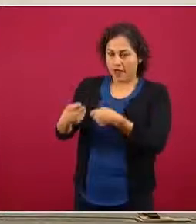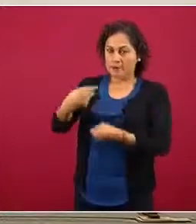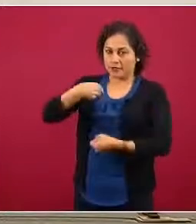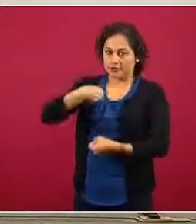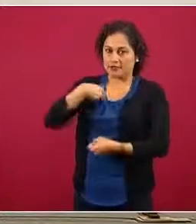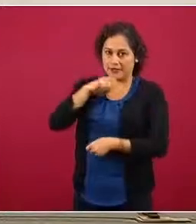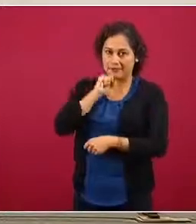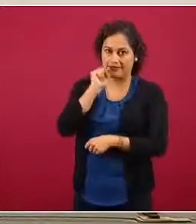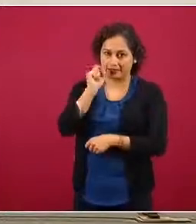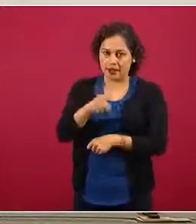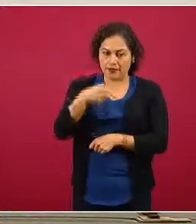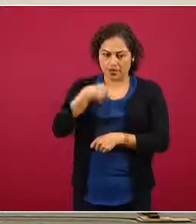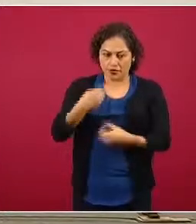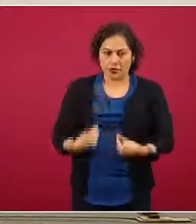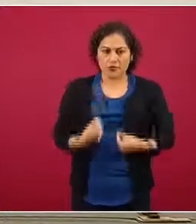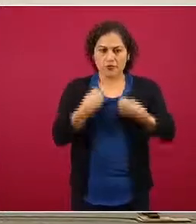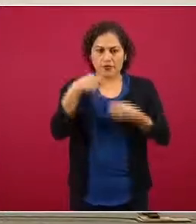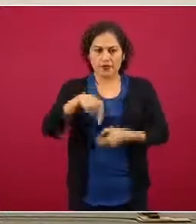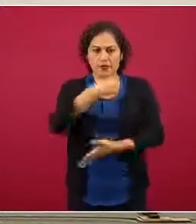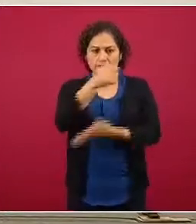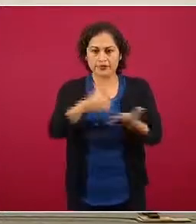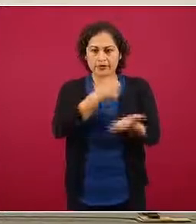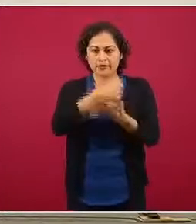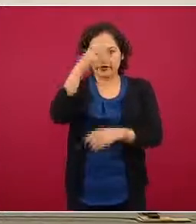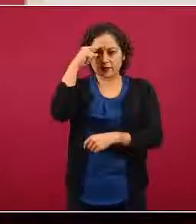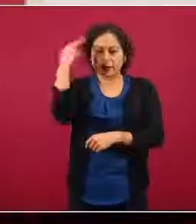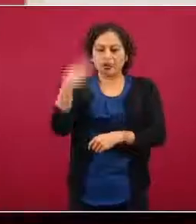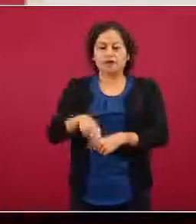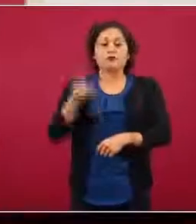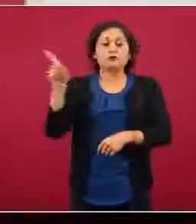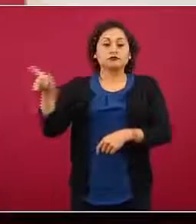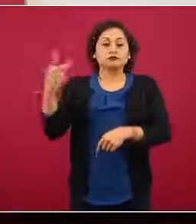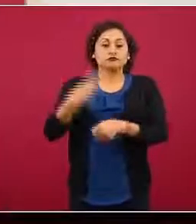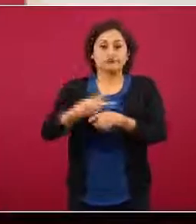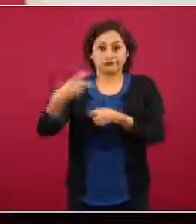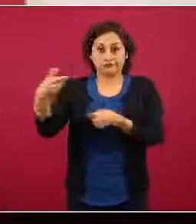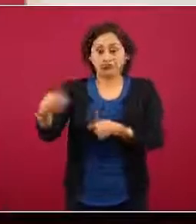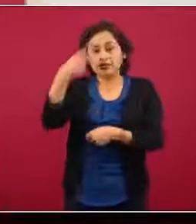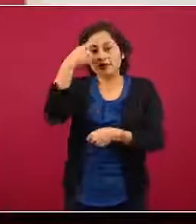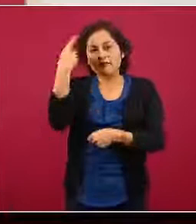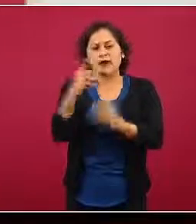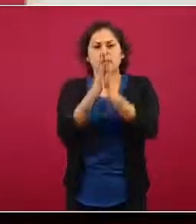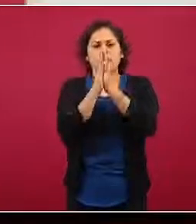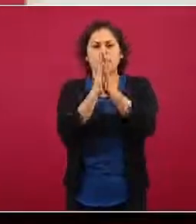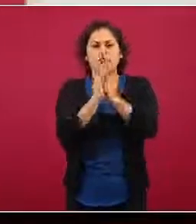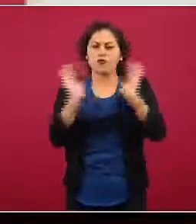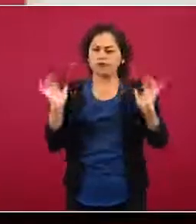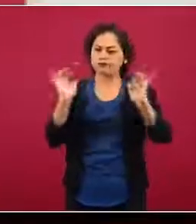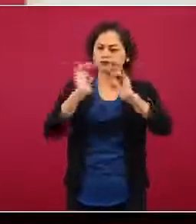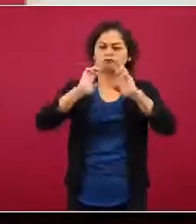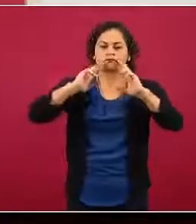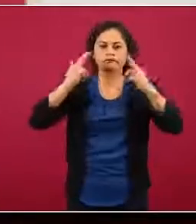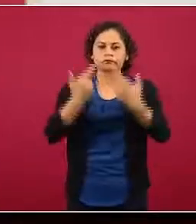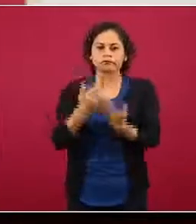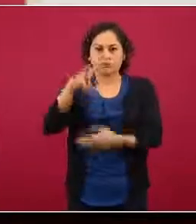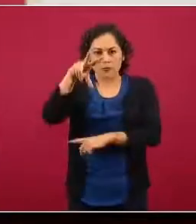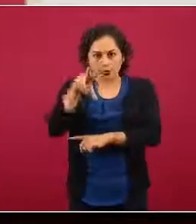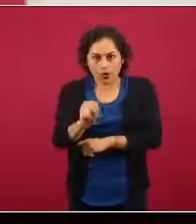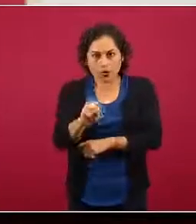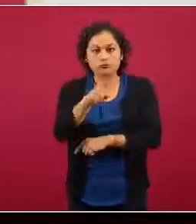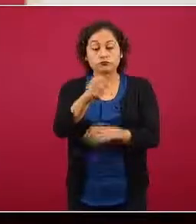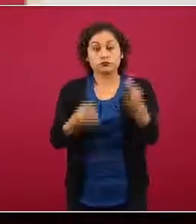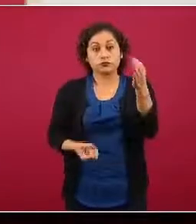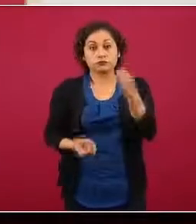como ciudadano de esta Ciudad de México, a no hacer fiestas, a no salir si no